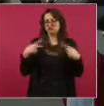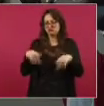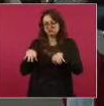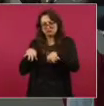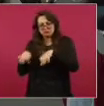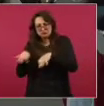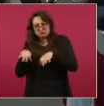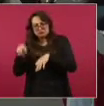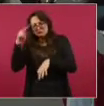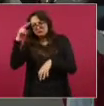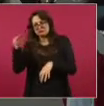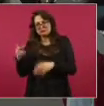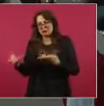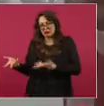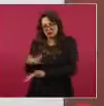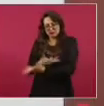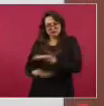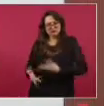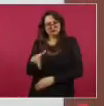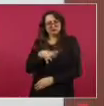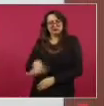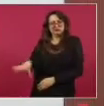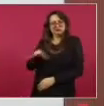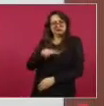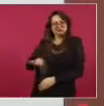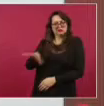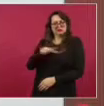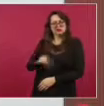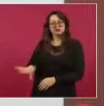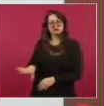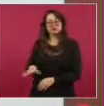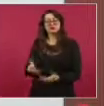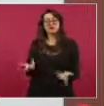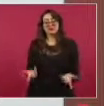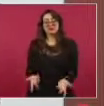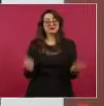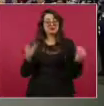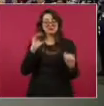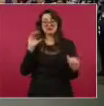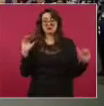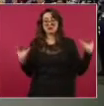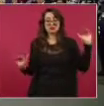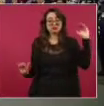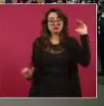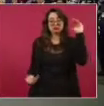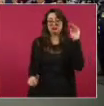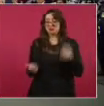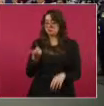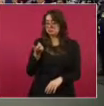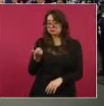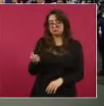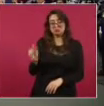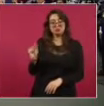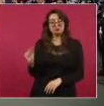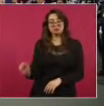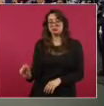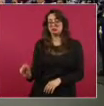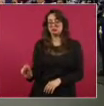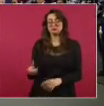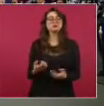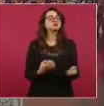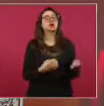los mexicanos. Además, había grandes diferencias salariales. la